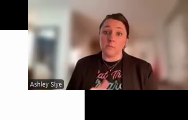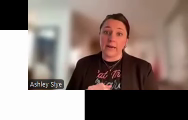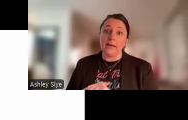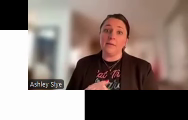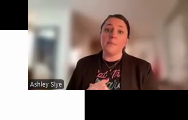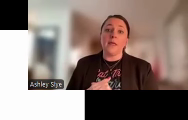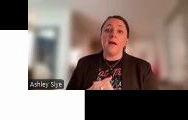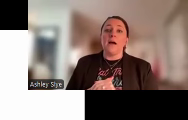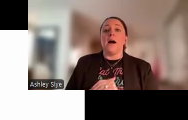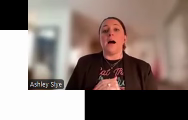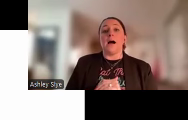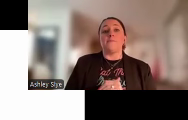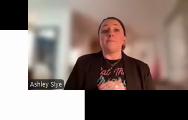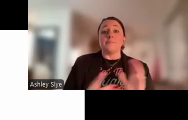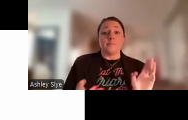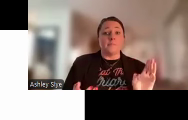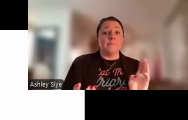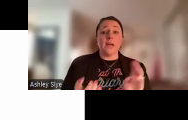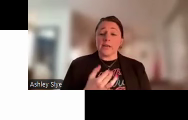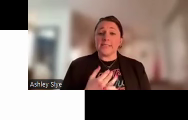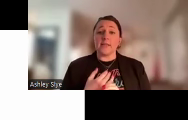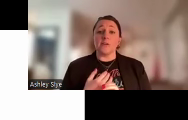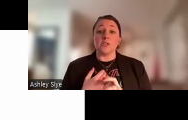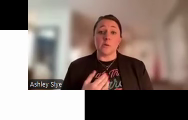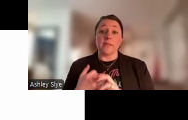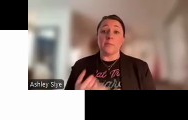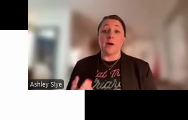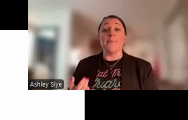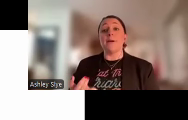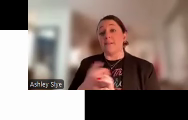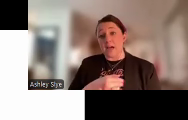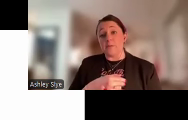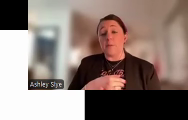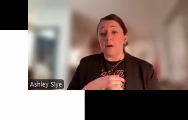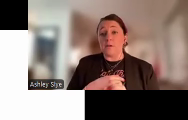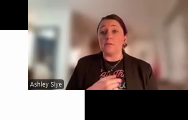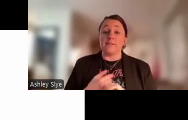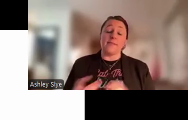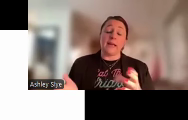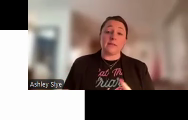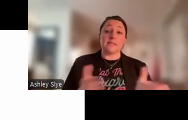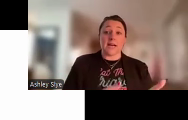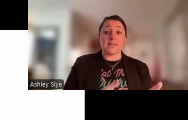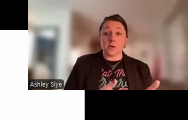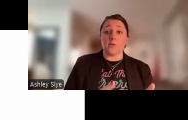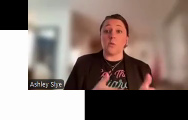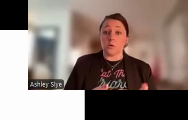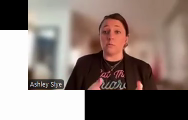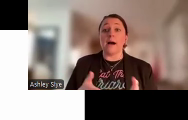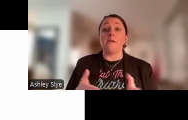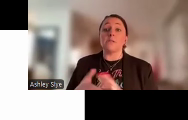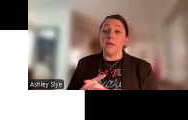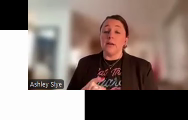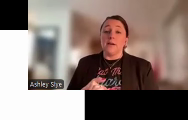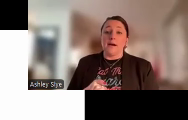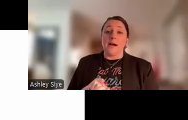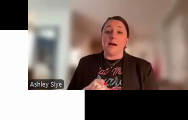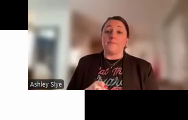una botella o que a lo mejor alguien puede intervenirla o dónde la van a